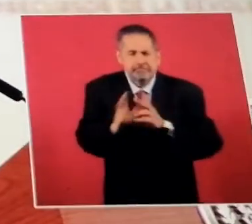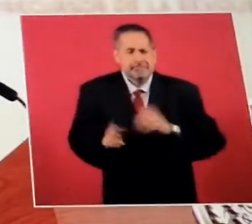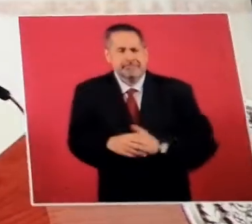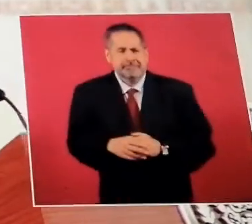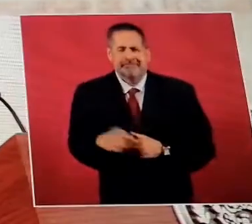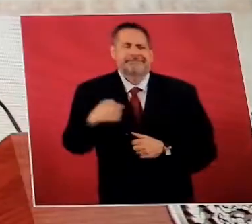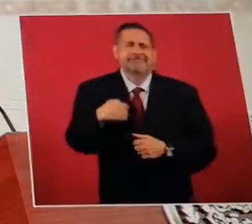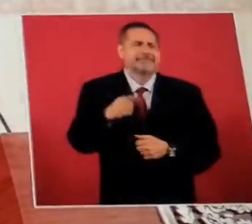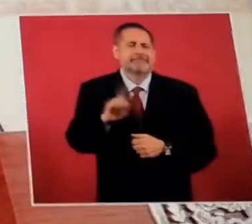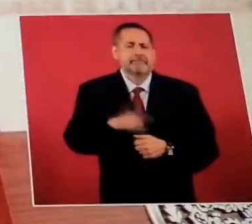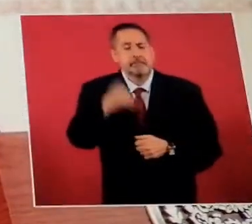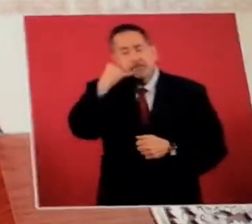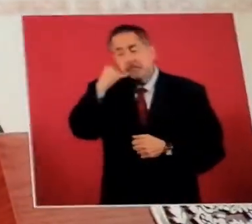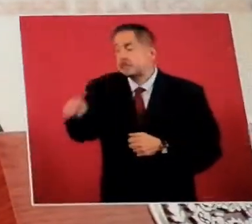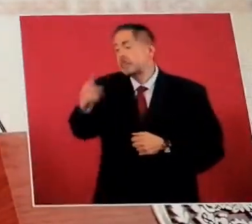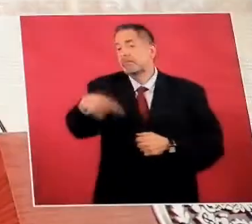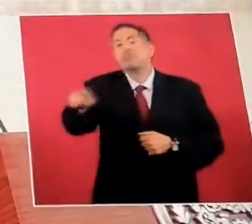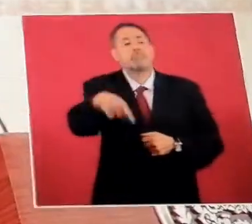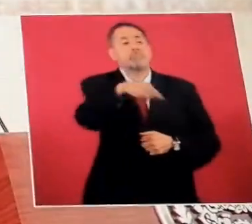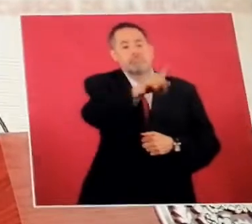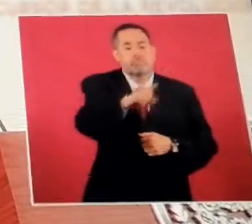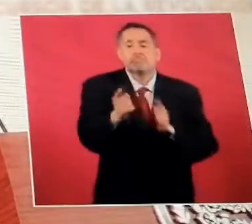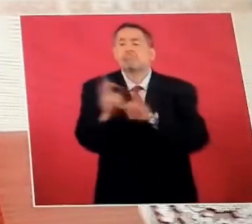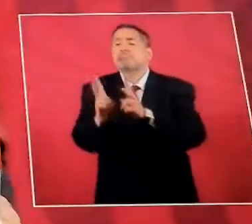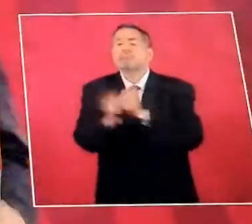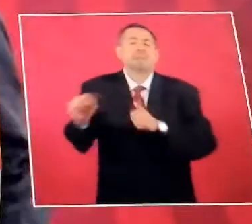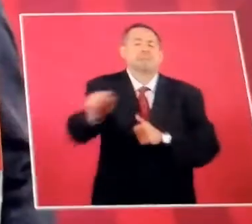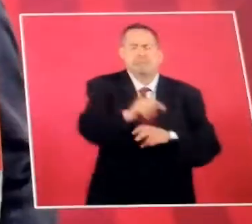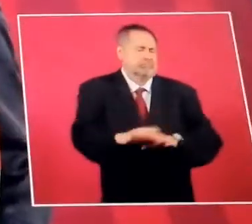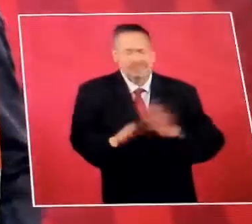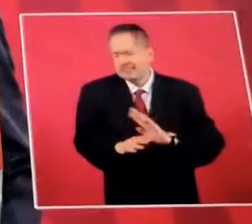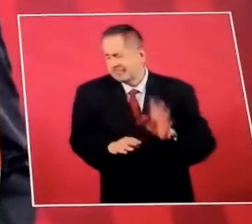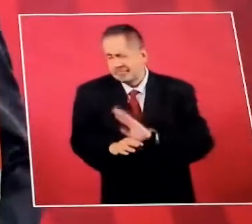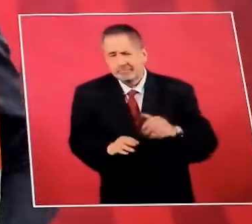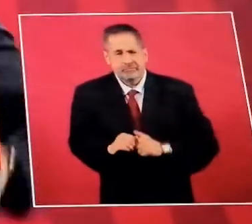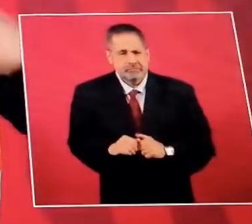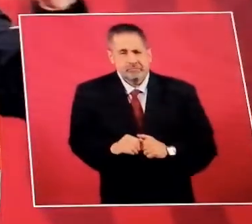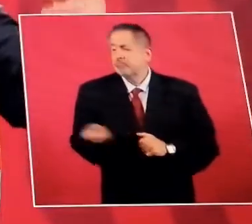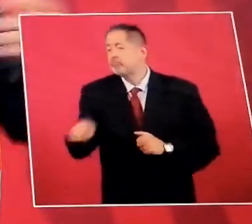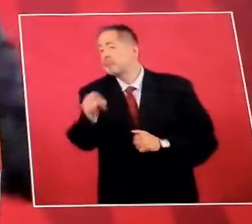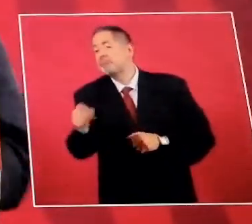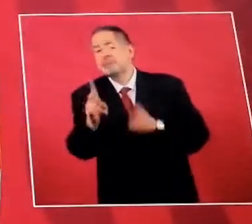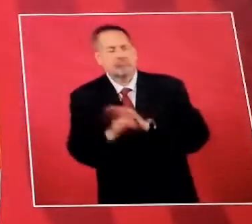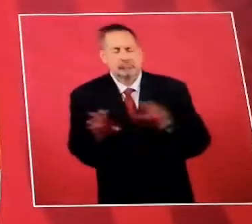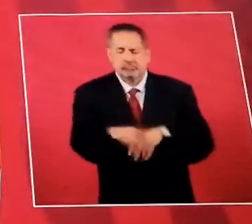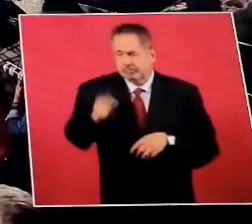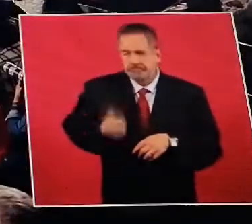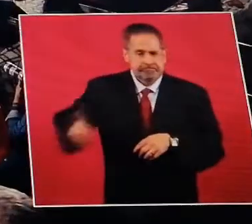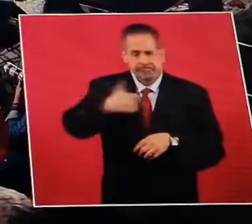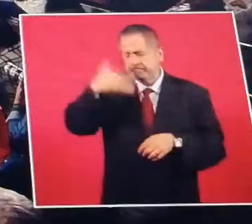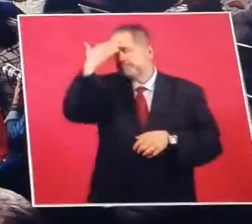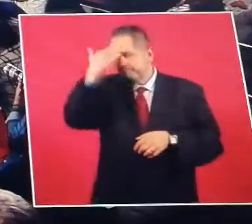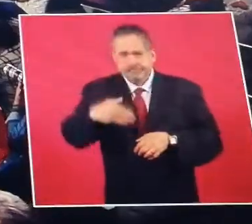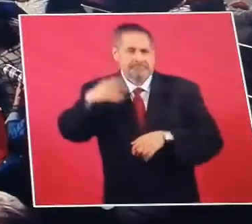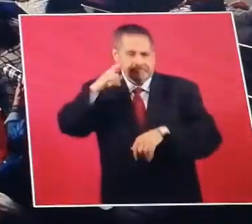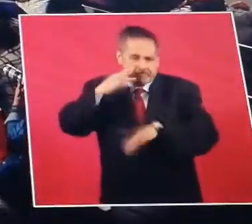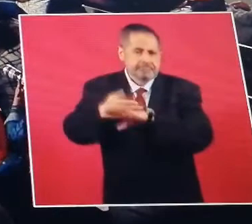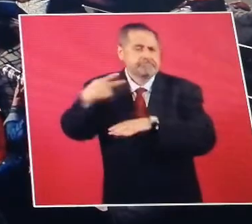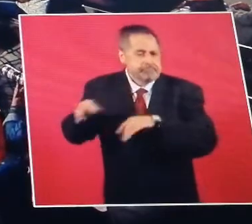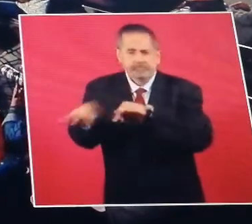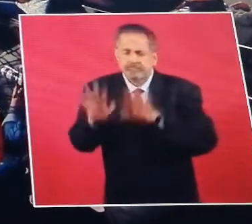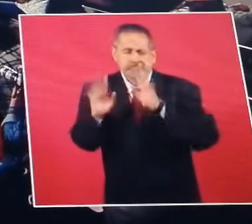yo diciéndoles, ve a ver a esta persona, ve a ver a esto, ya cada quien sabe lo que le